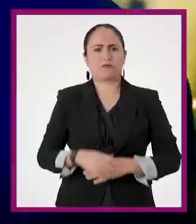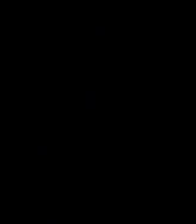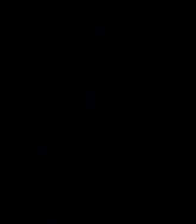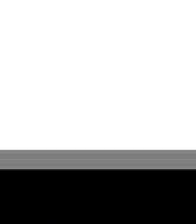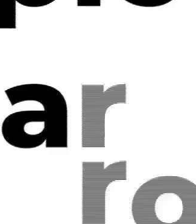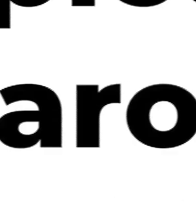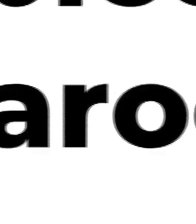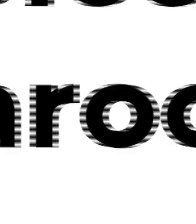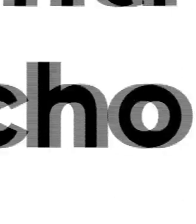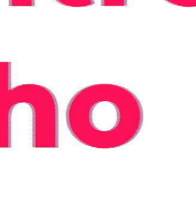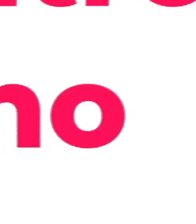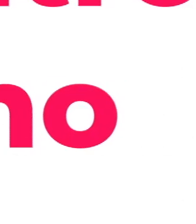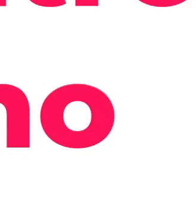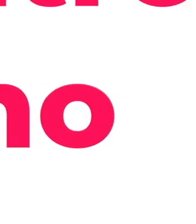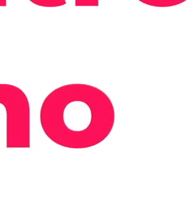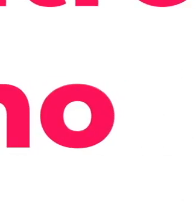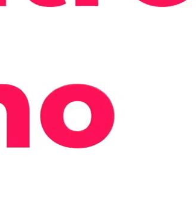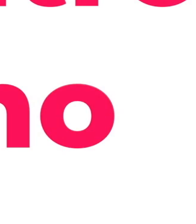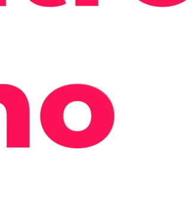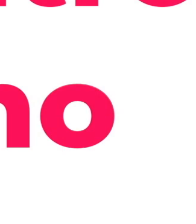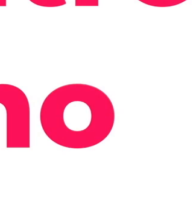transformación.